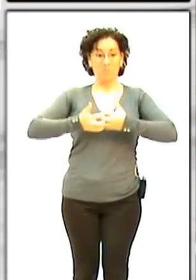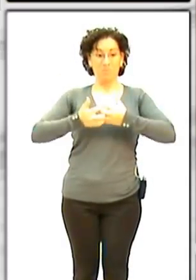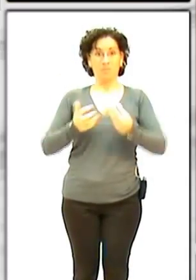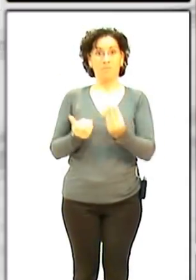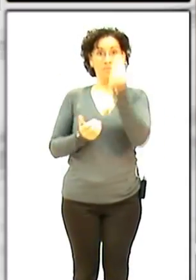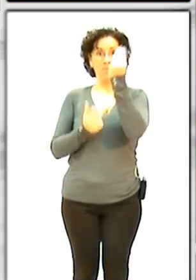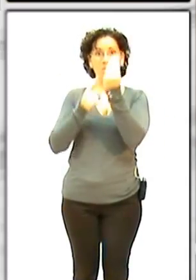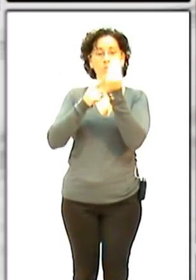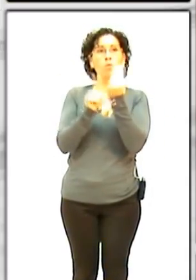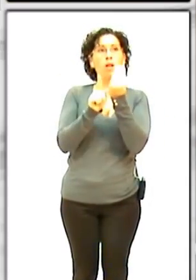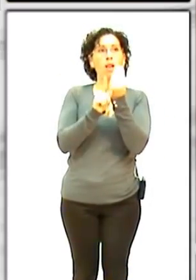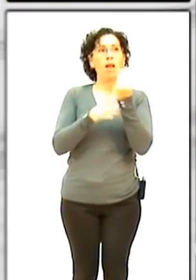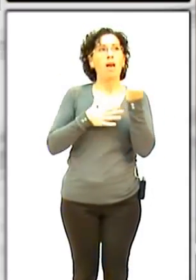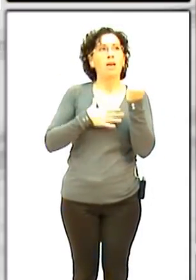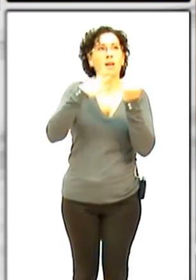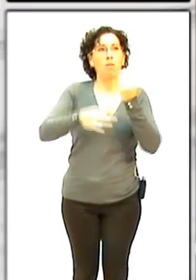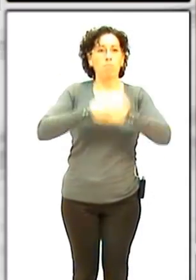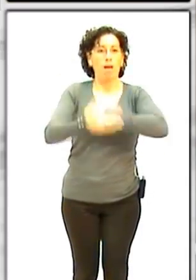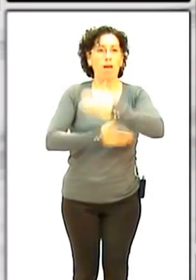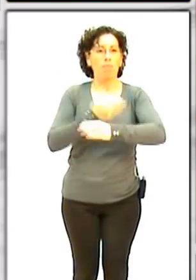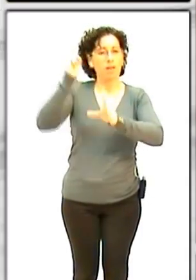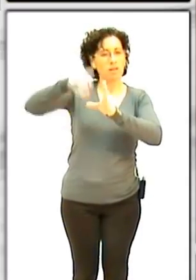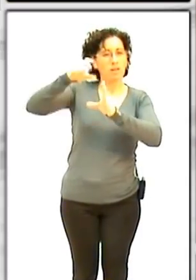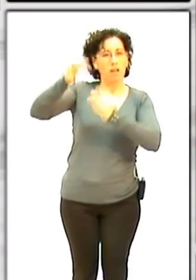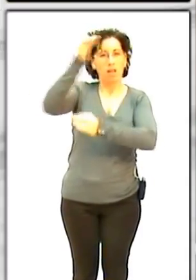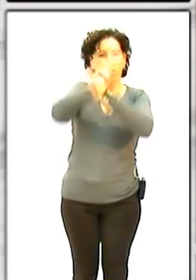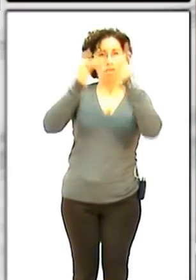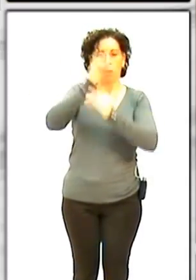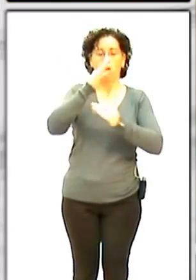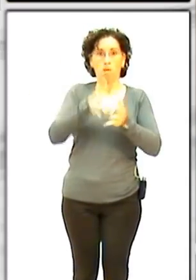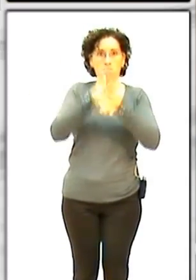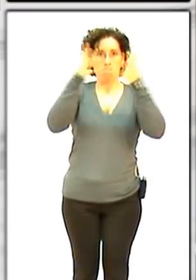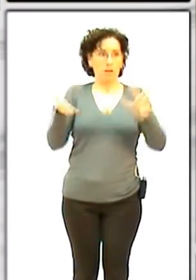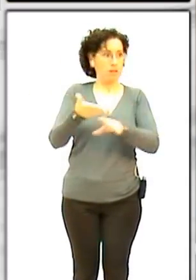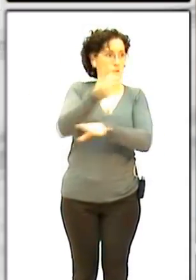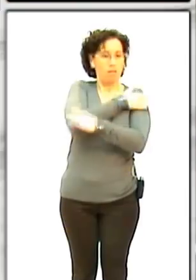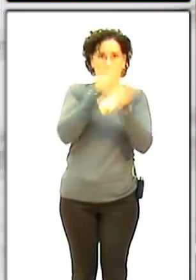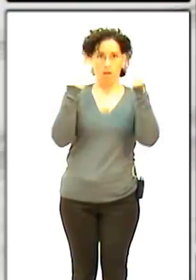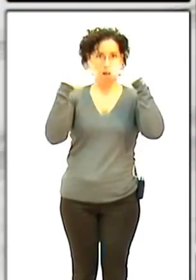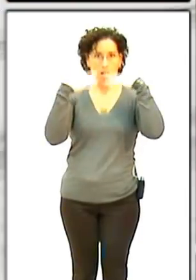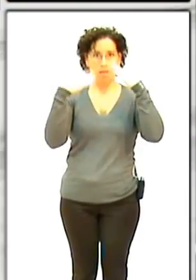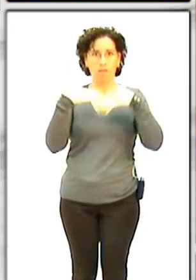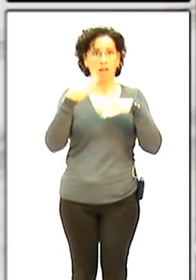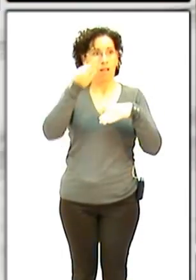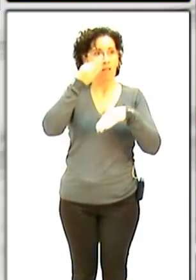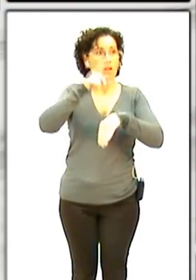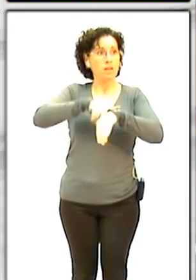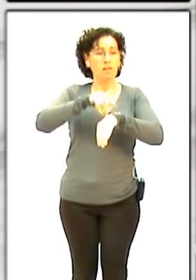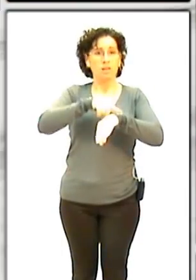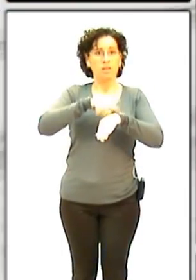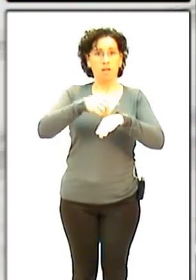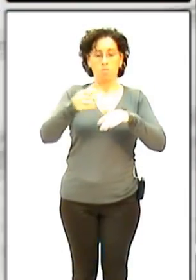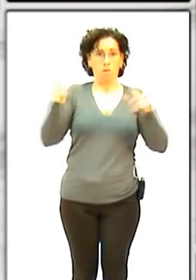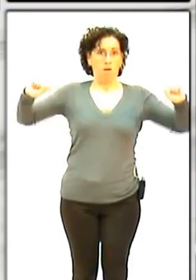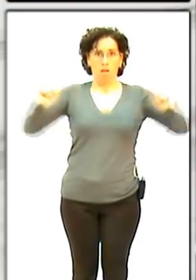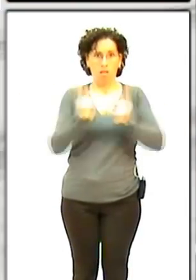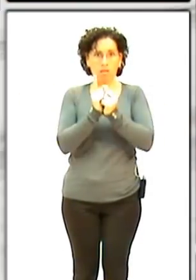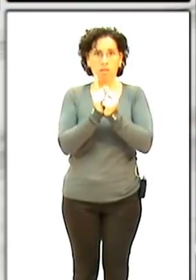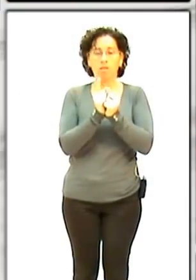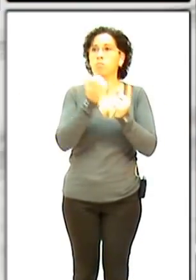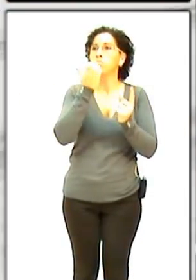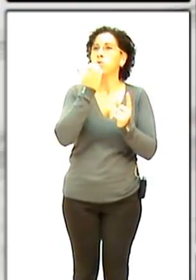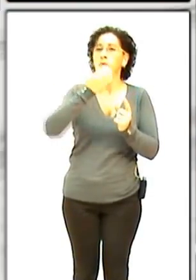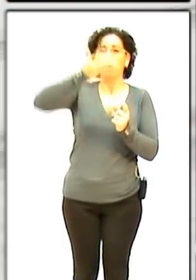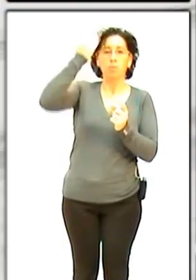de procesamiento de datos que antes no teníamos. Y estamos hablando de un tiempo muy corto en la distancia de cuando